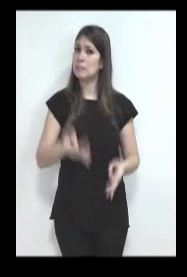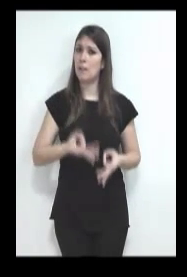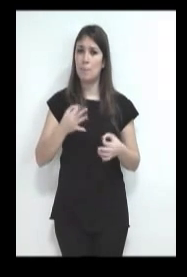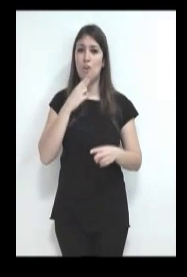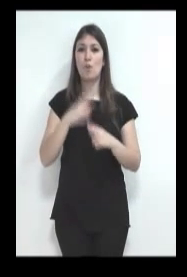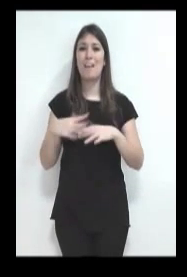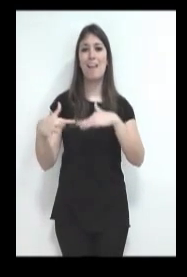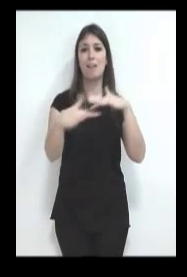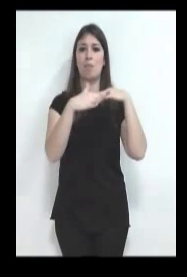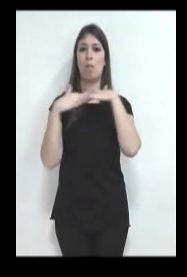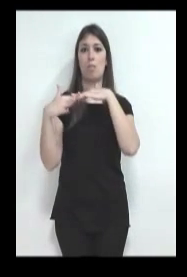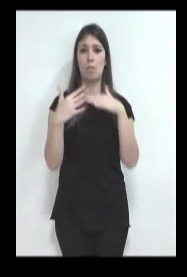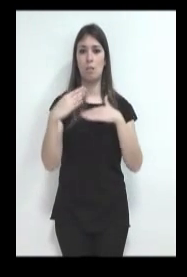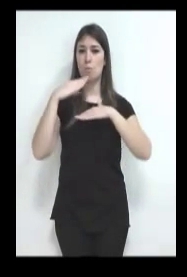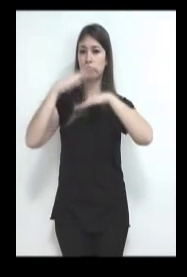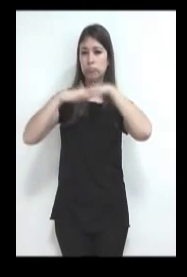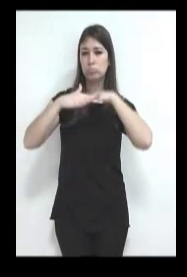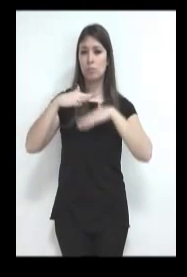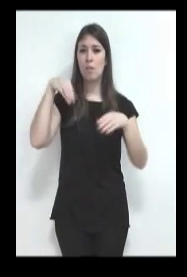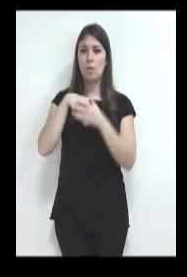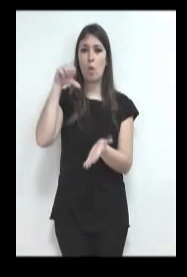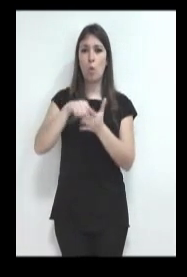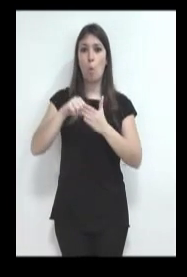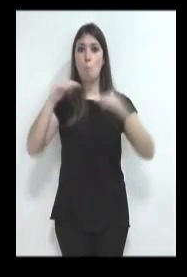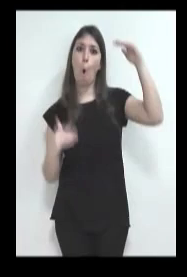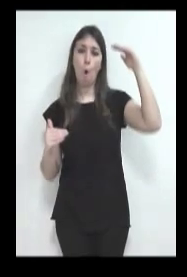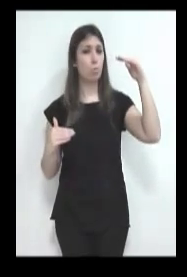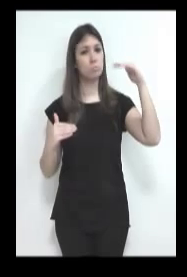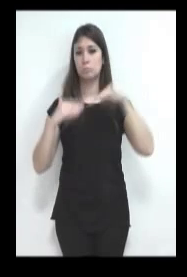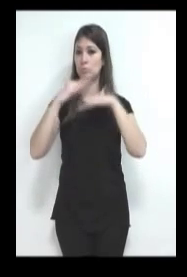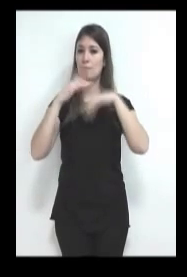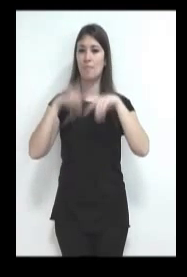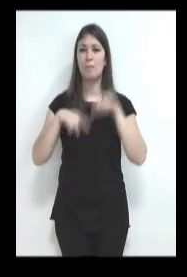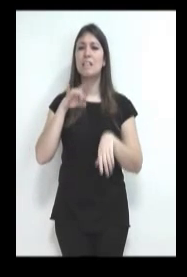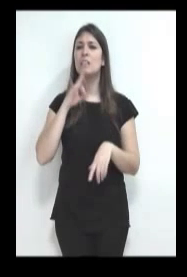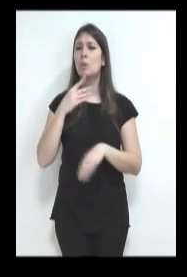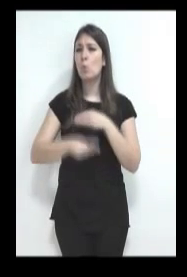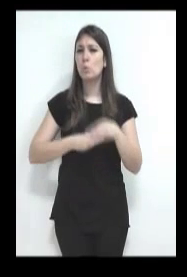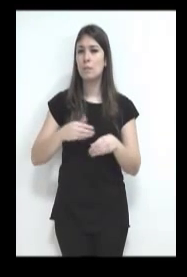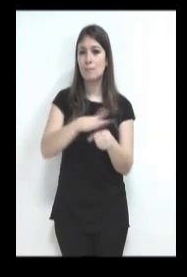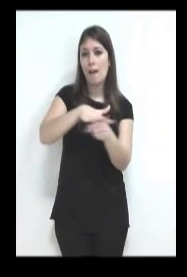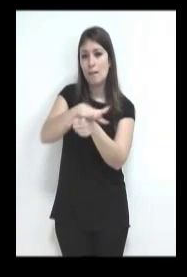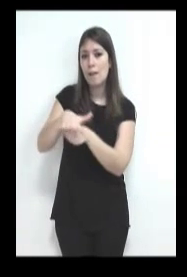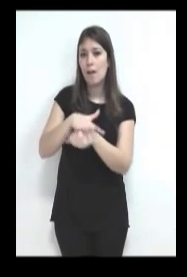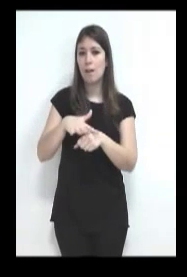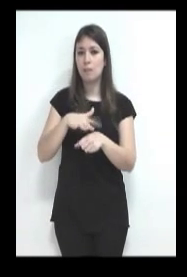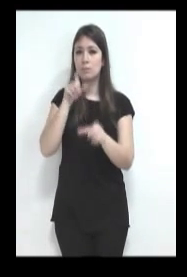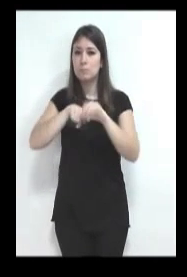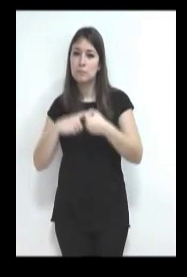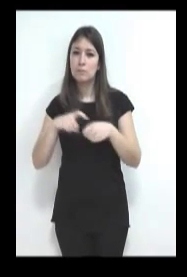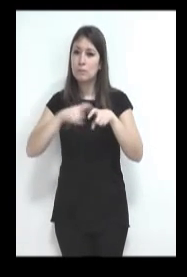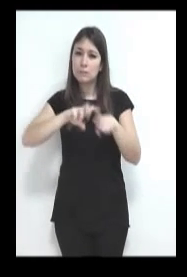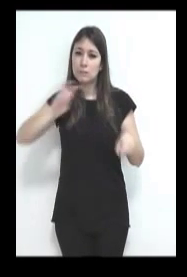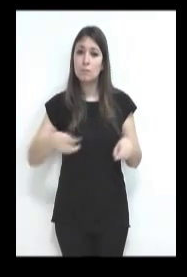la equidad dentro de la ciudad, la equidad entre diferentes agentes, entre áreas, y ese es un